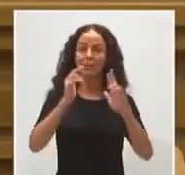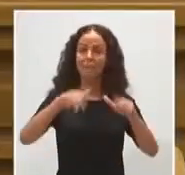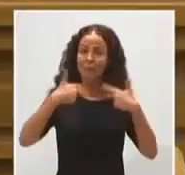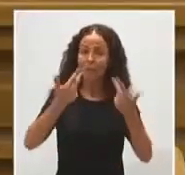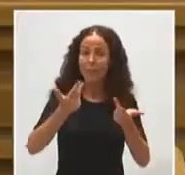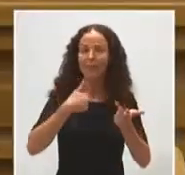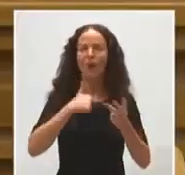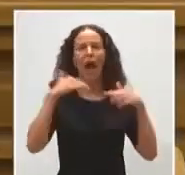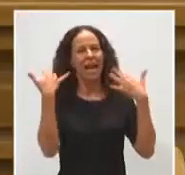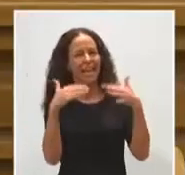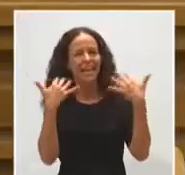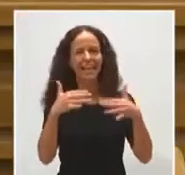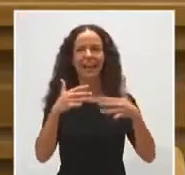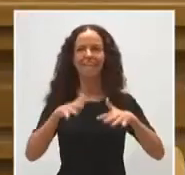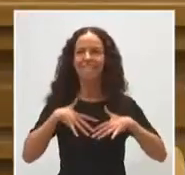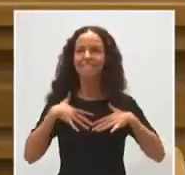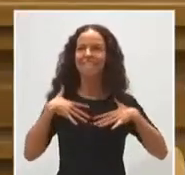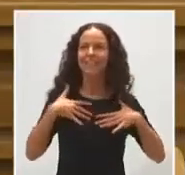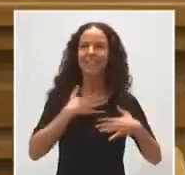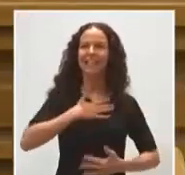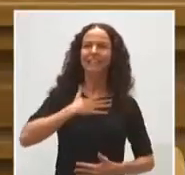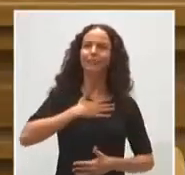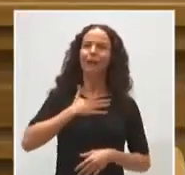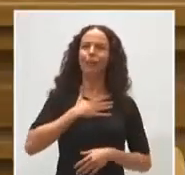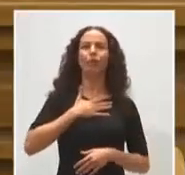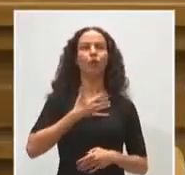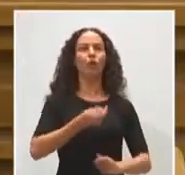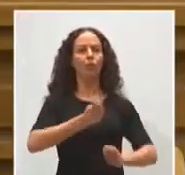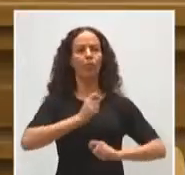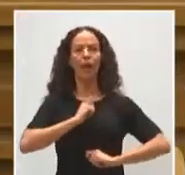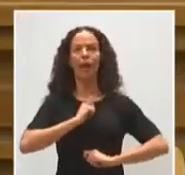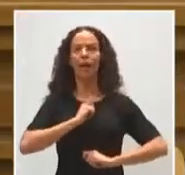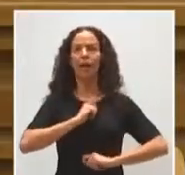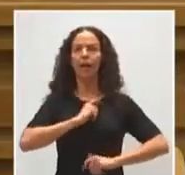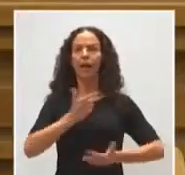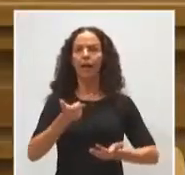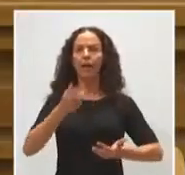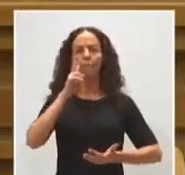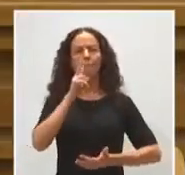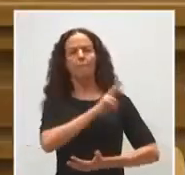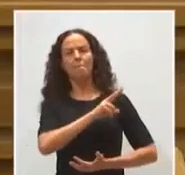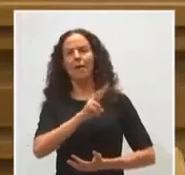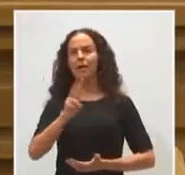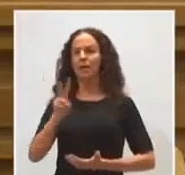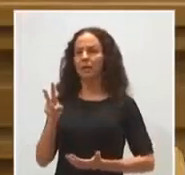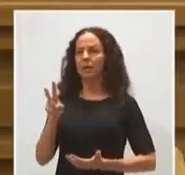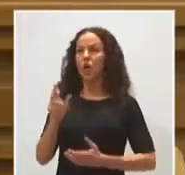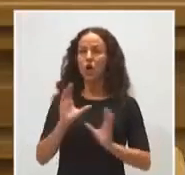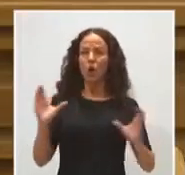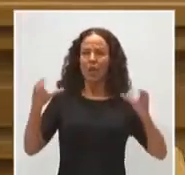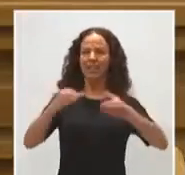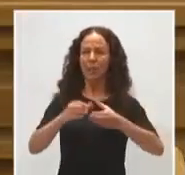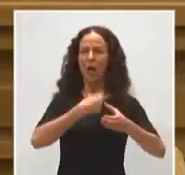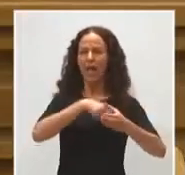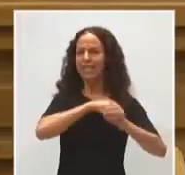entusiasmo con con la satisfacción que produce ver que colectivamente españa ha